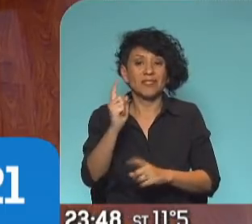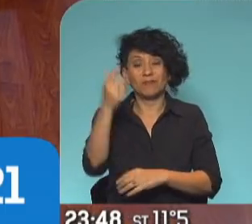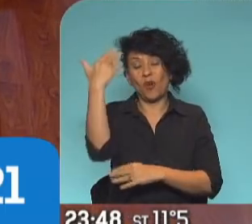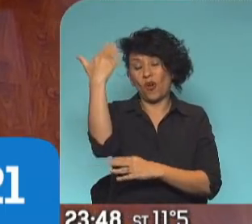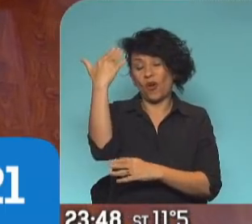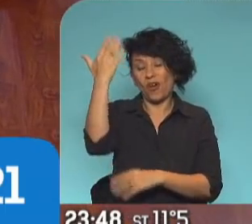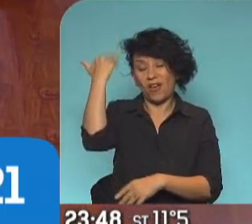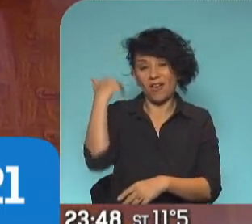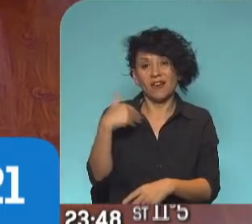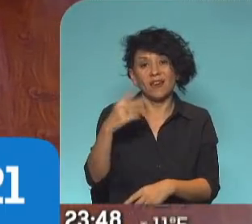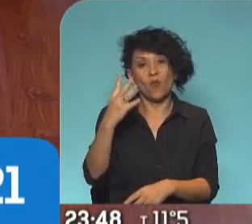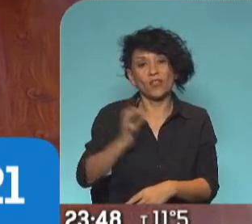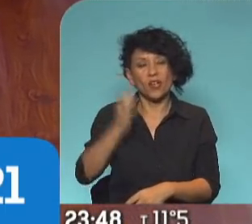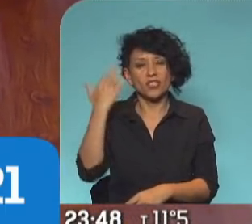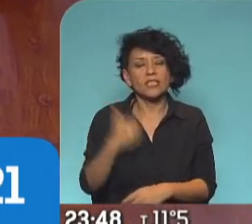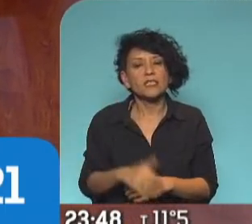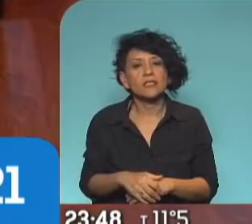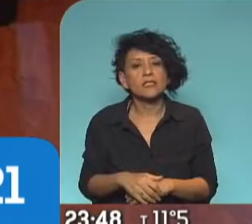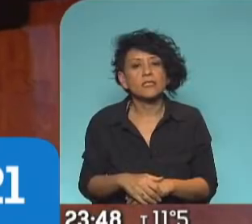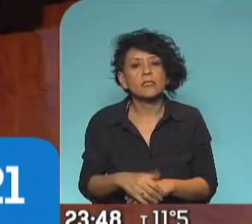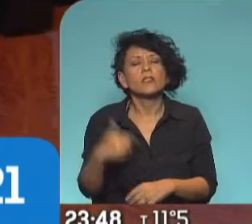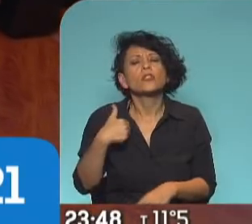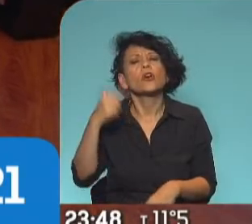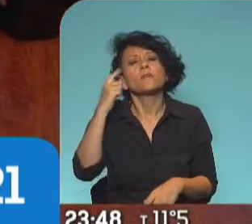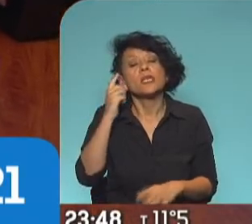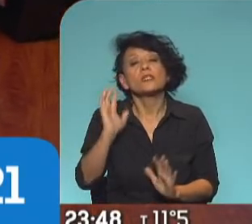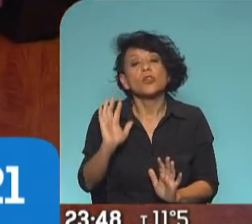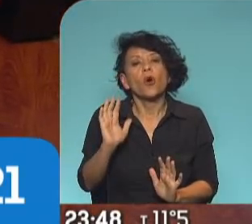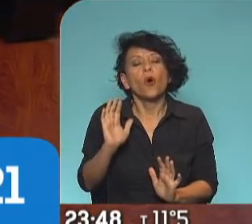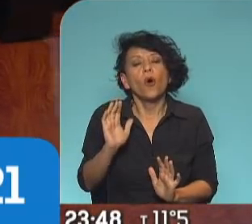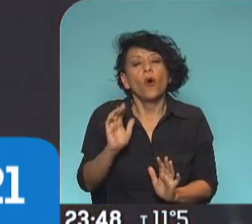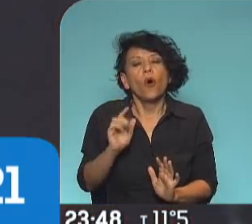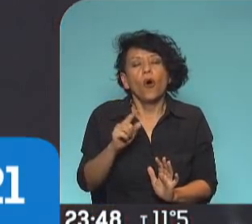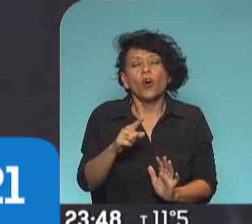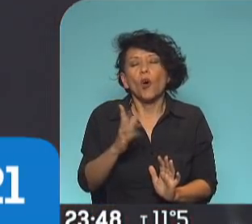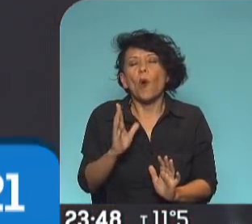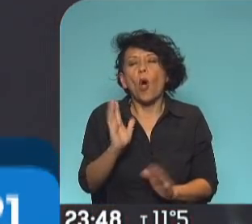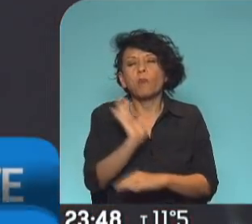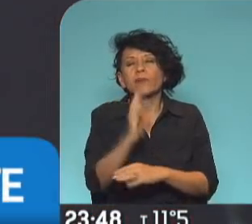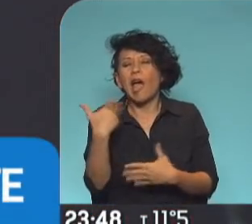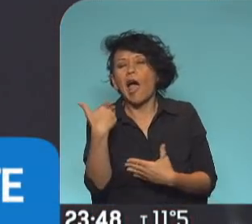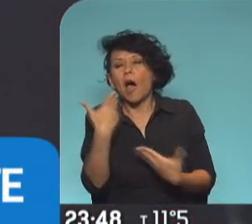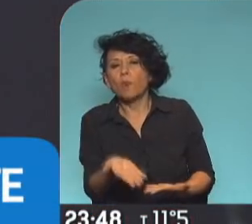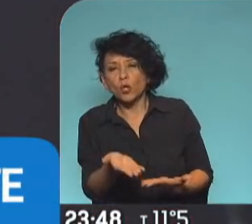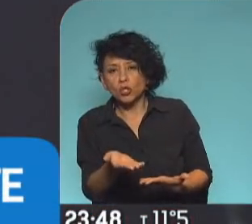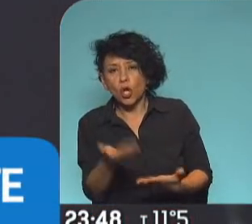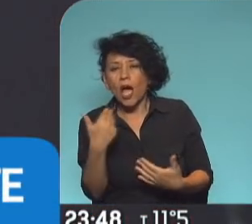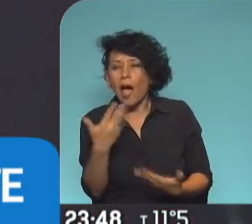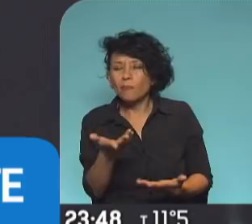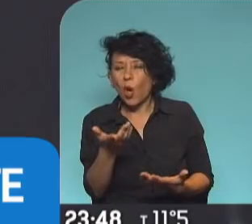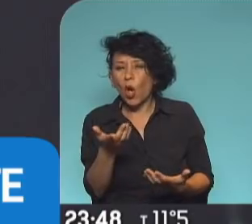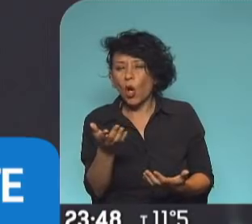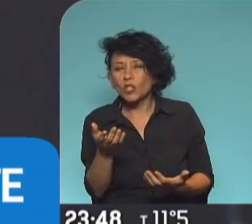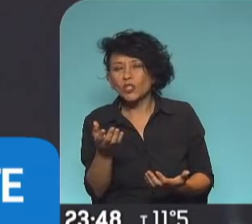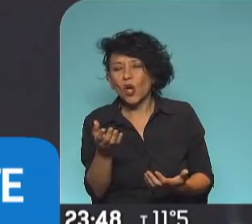¿no? Sí, Elsa. No, bueno, creo que fue un guiño con bastante picardía